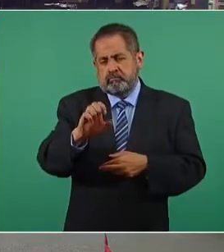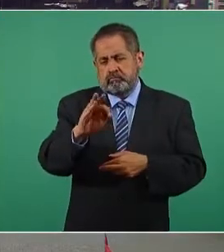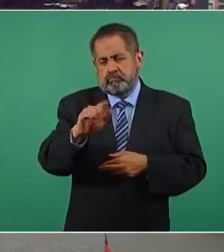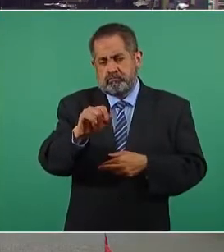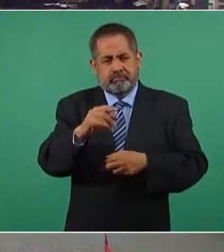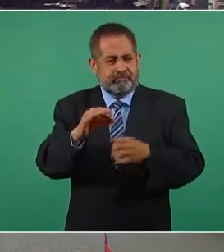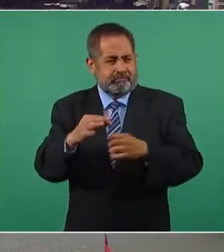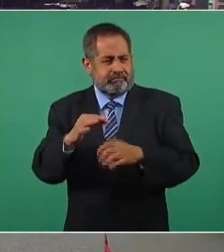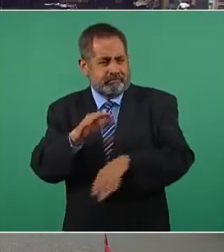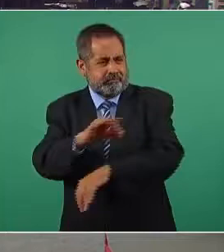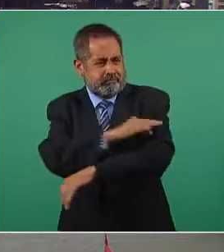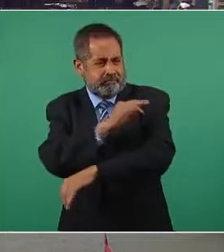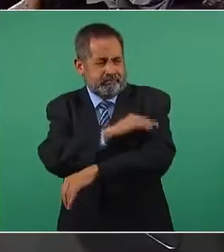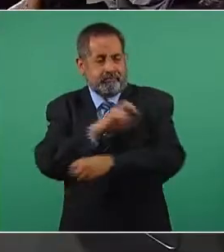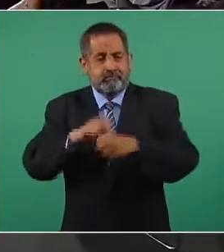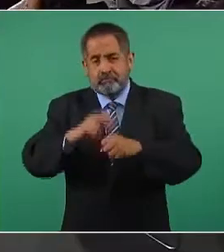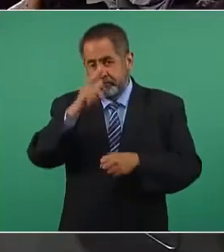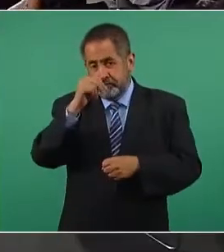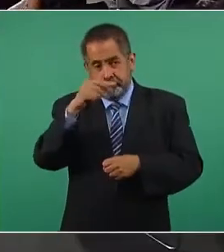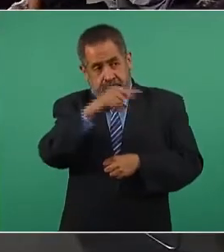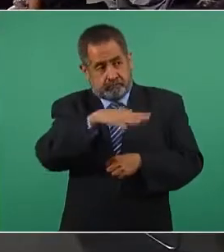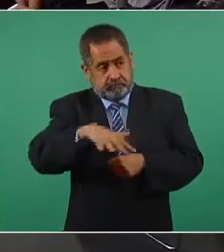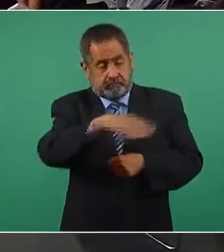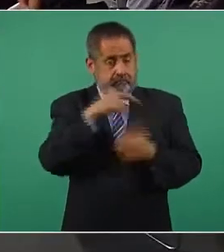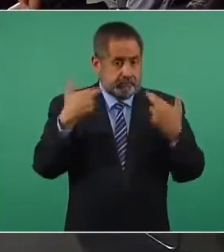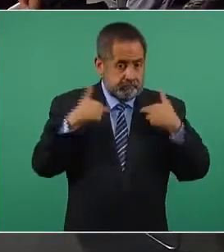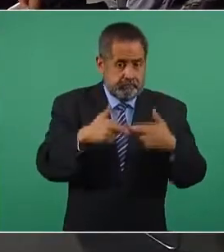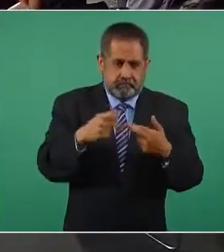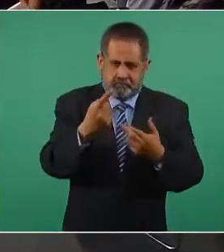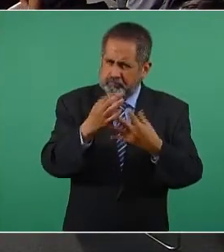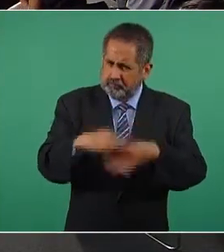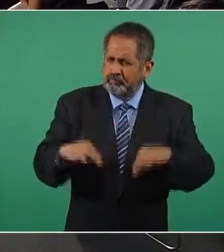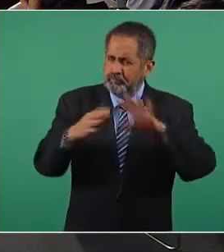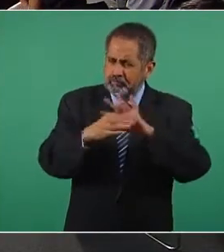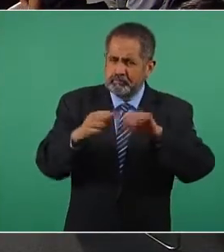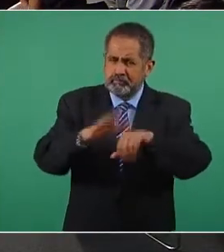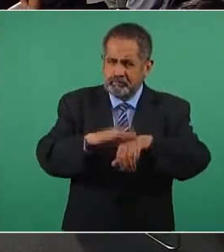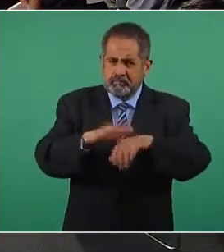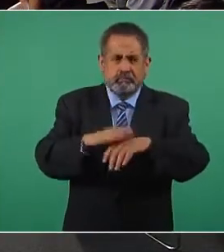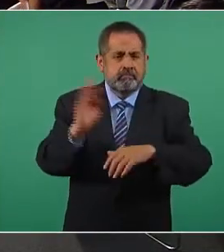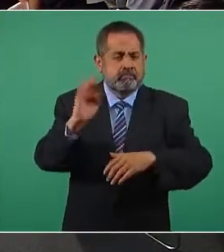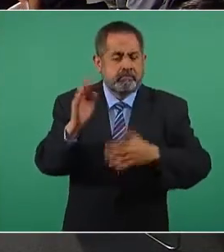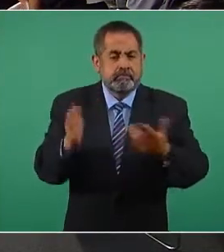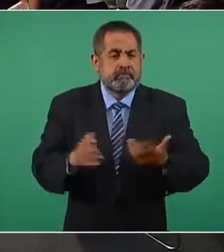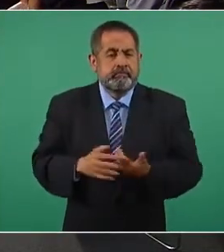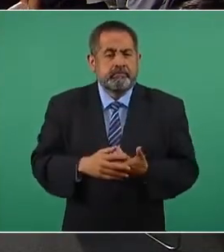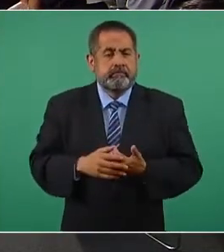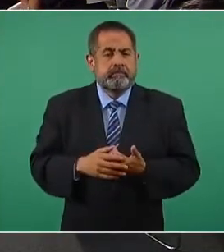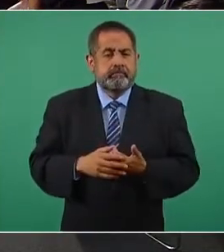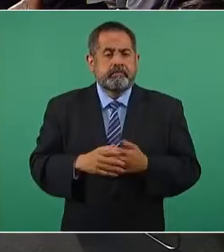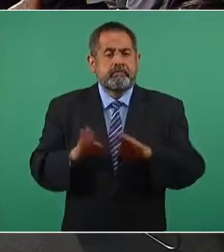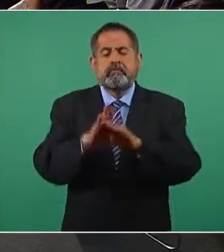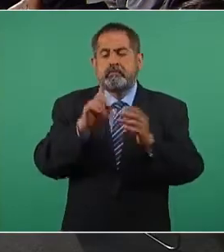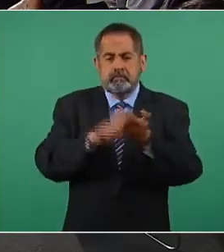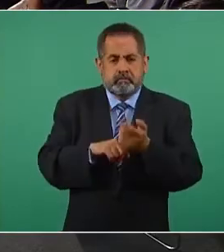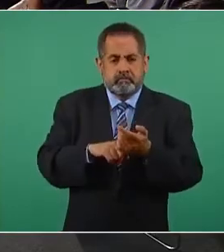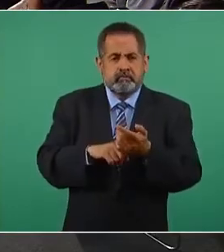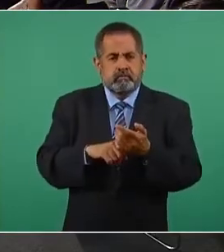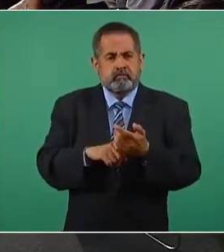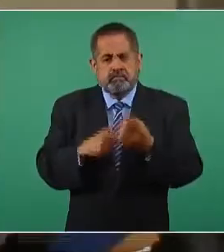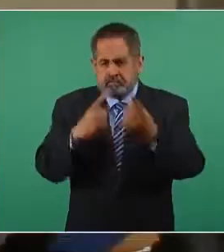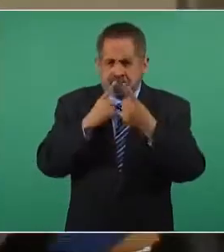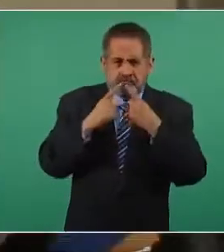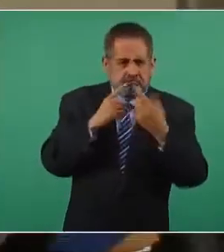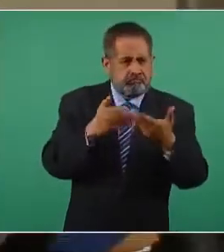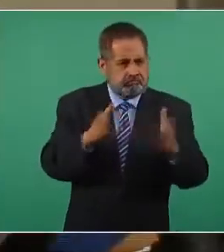de la vacunación allá en Hermosillo, de la vacunación de maestros. Sería muy importante, maestra, en particular, que se abriera una mesa